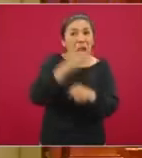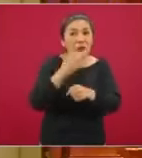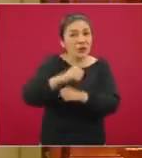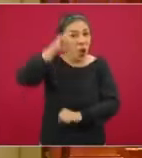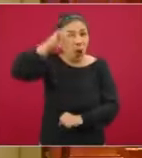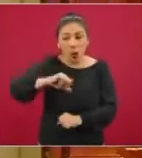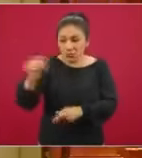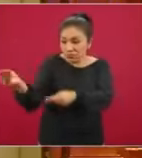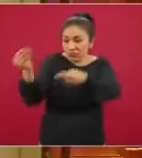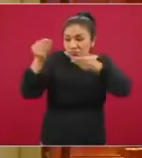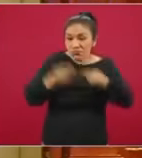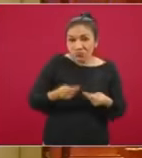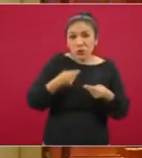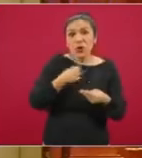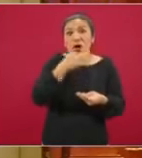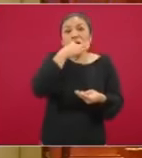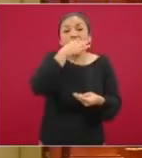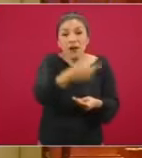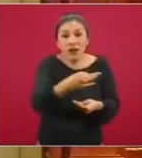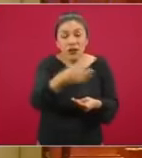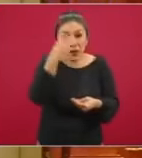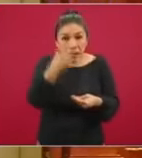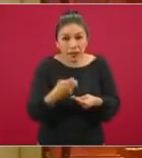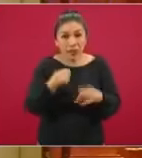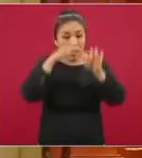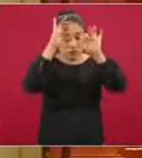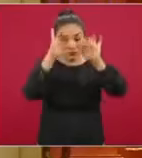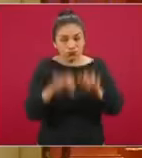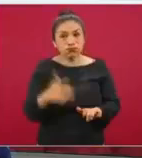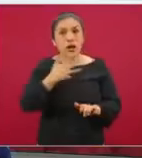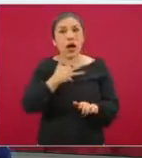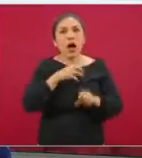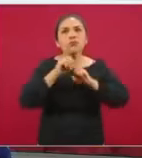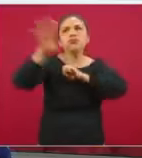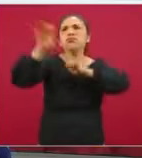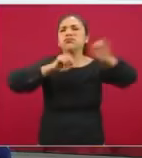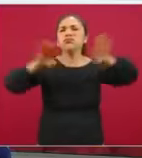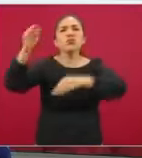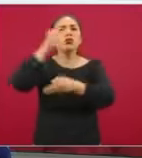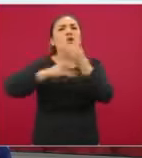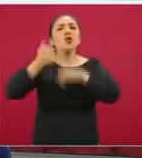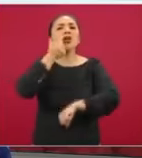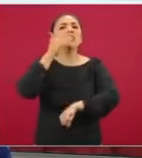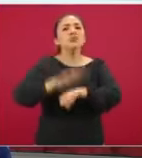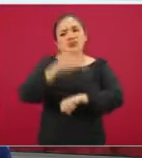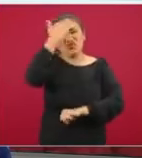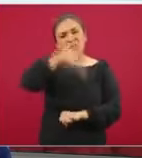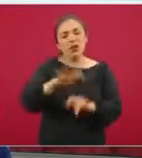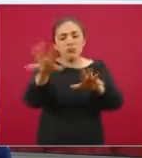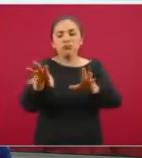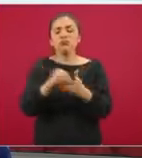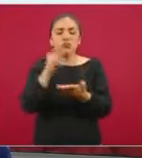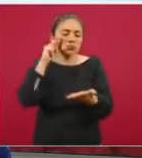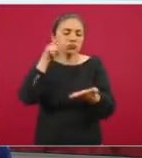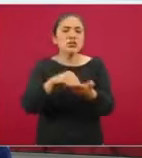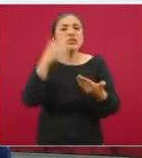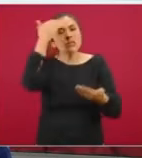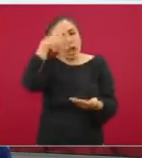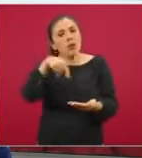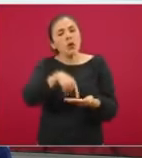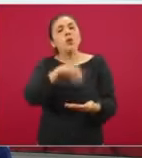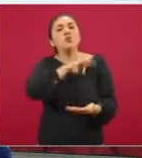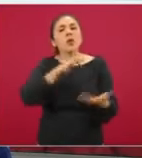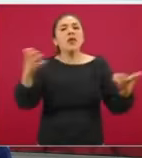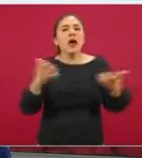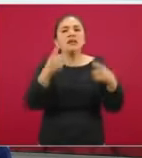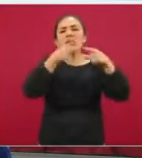función de que en el momento en que la notificaba y la capturaba ya estaba en todos los niveles administrativos disponible, se podían integrar toda una